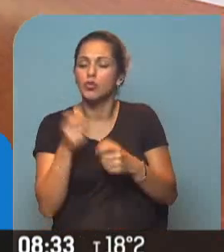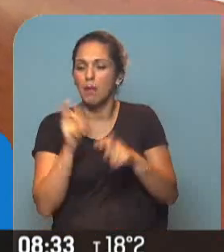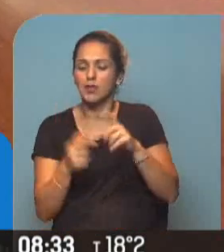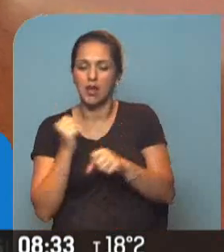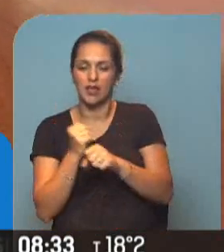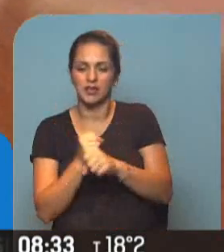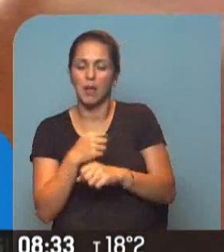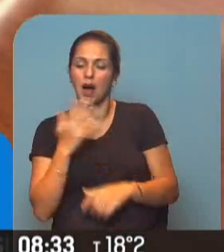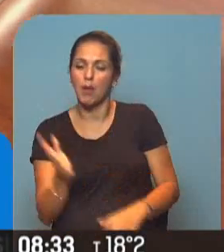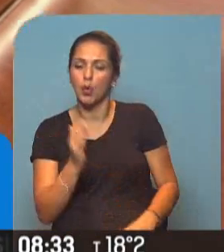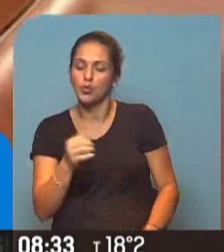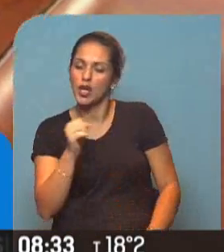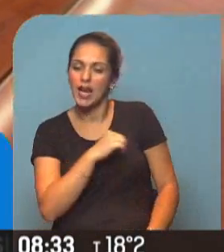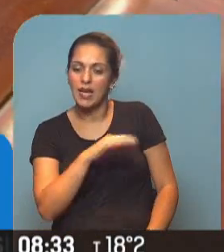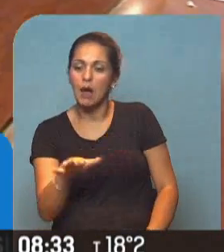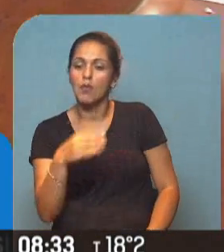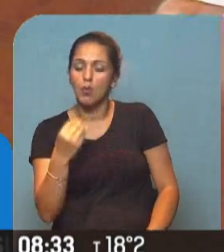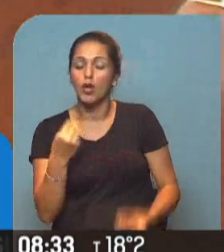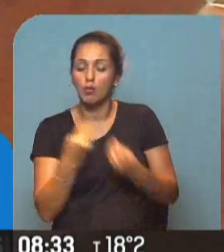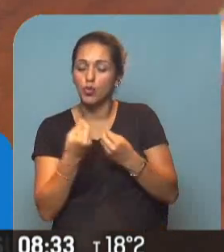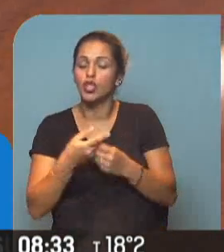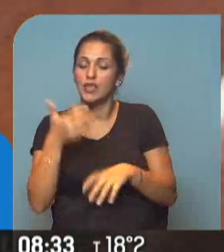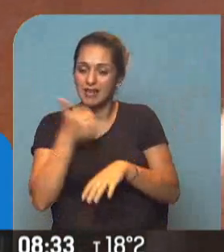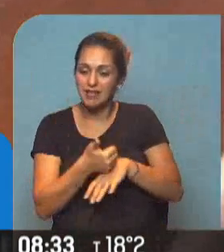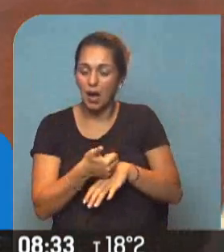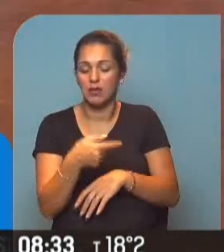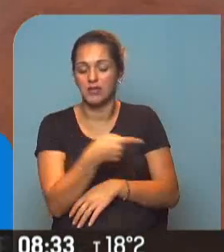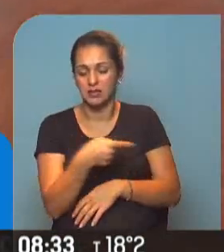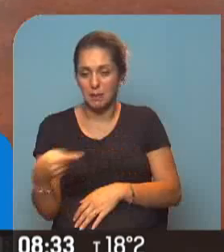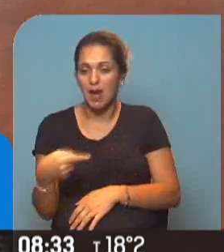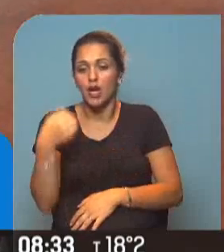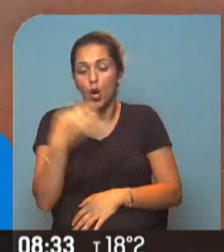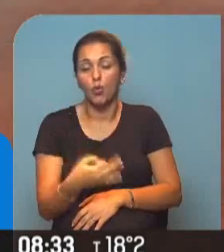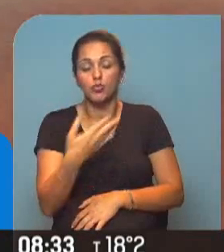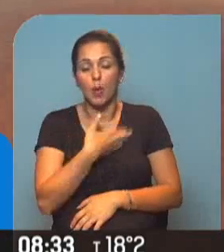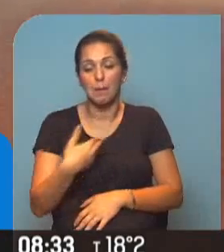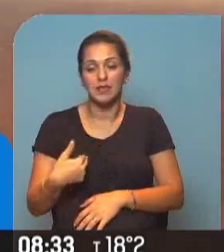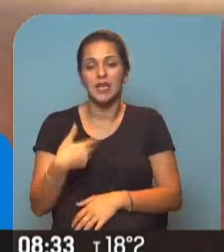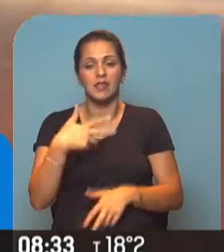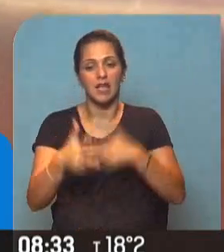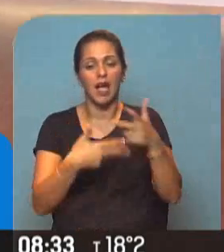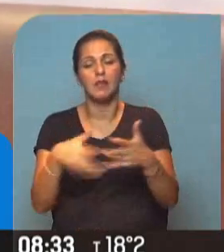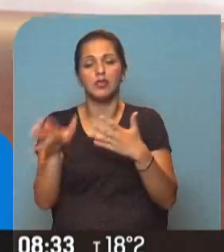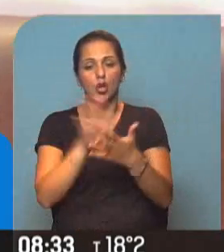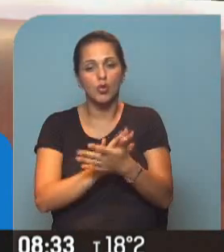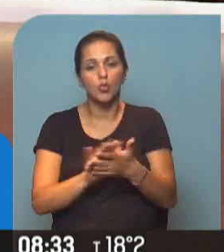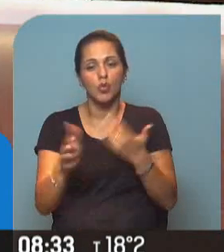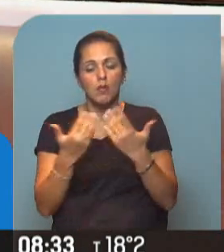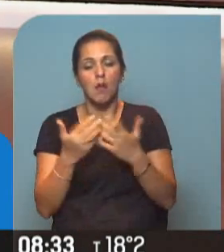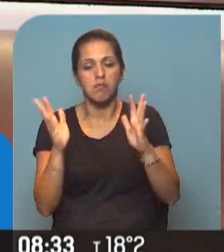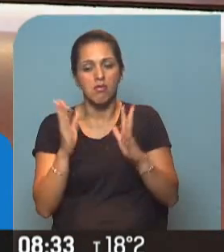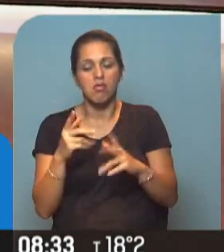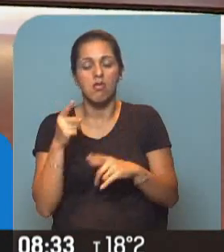muchos de ellos estaban esta semana en coninagro el día que el presidente estuvo allí inaugurando esta nueva edición y llegaron los